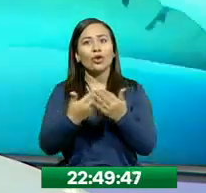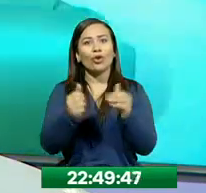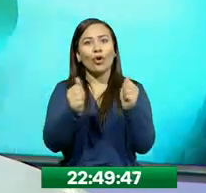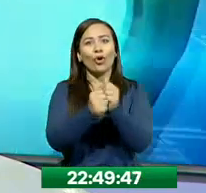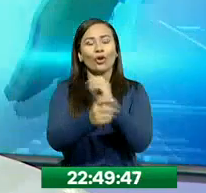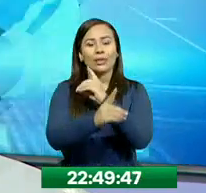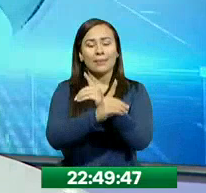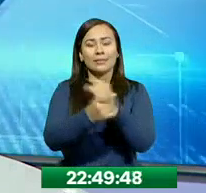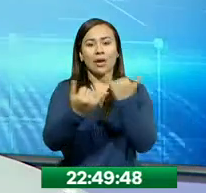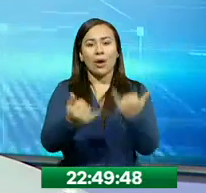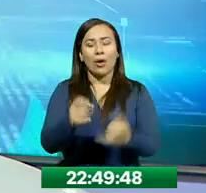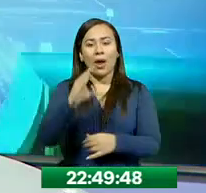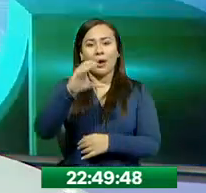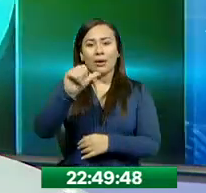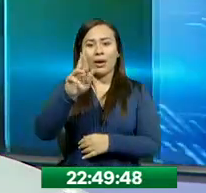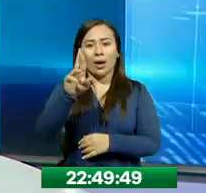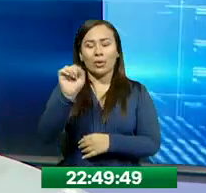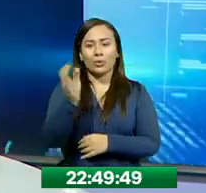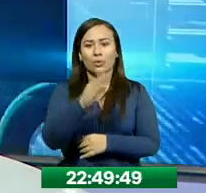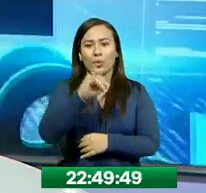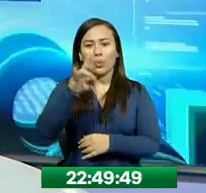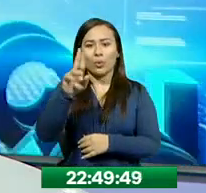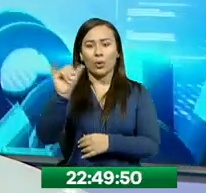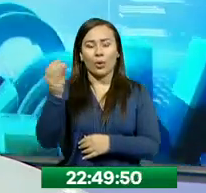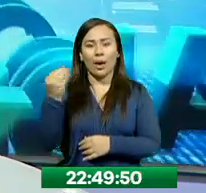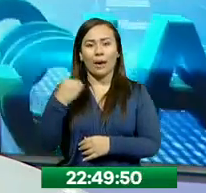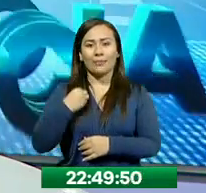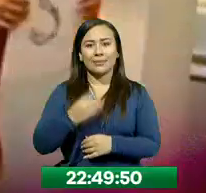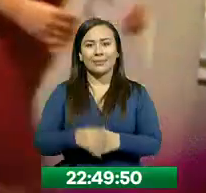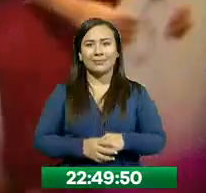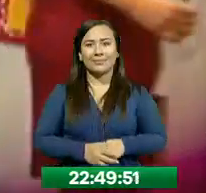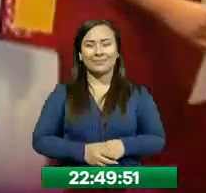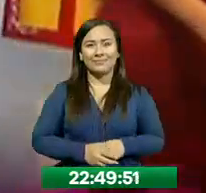discapacidad. Carlos Julio Grumendi con los detalles.